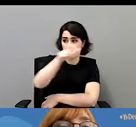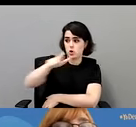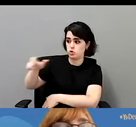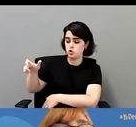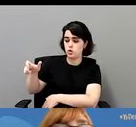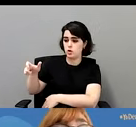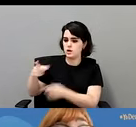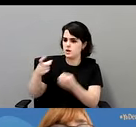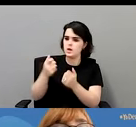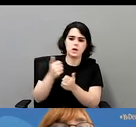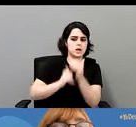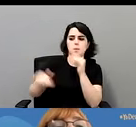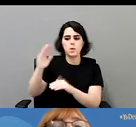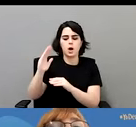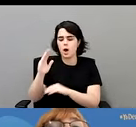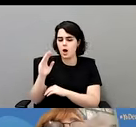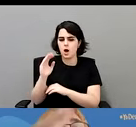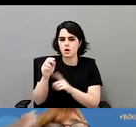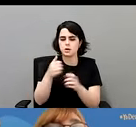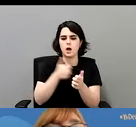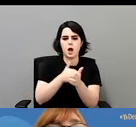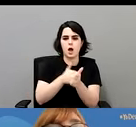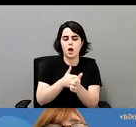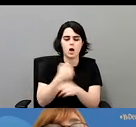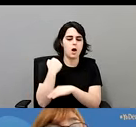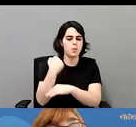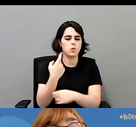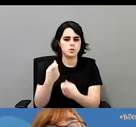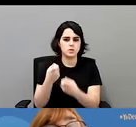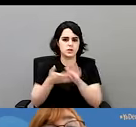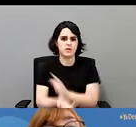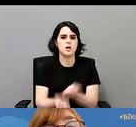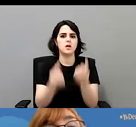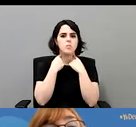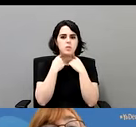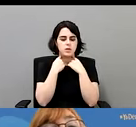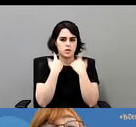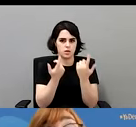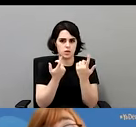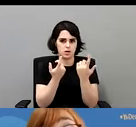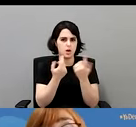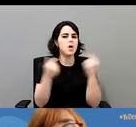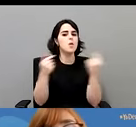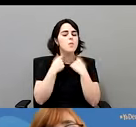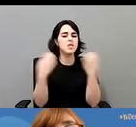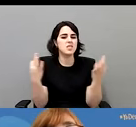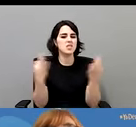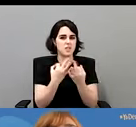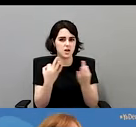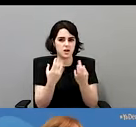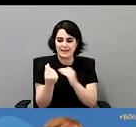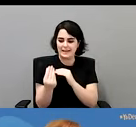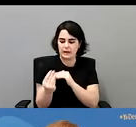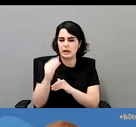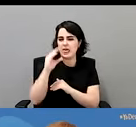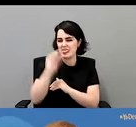más necesidades de apoyo tienen han perdido cierta capacidad, se les da menos dinero